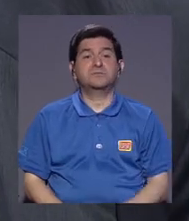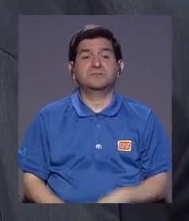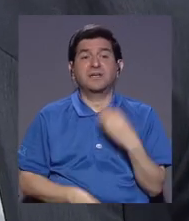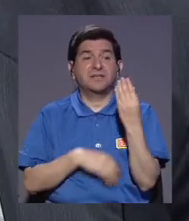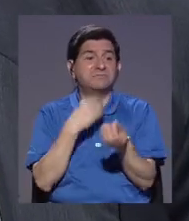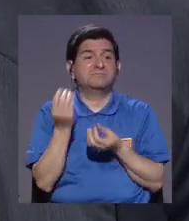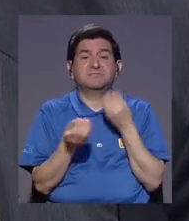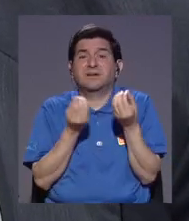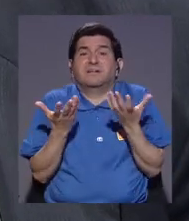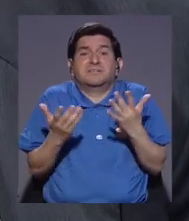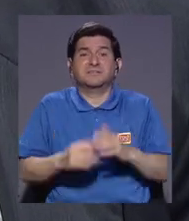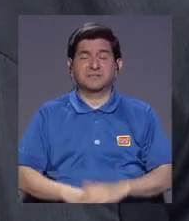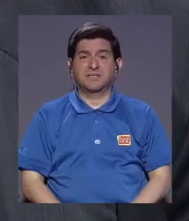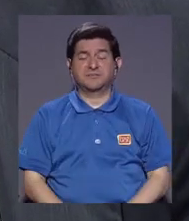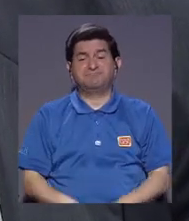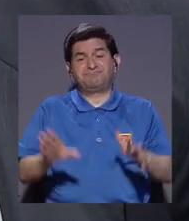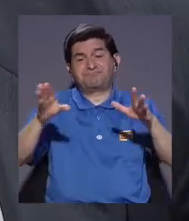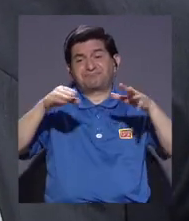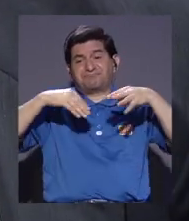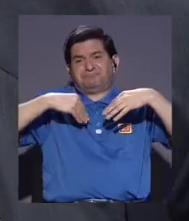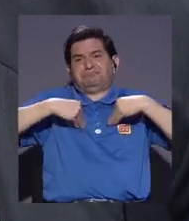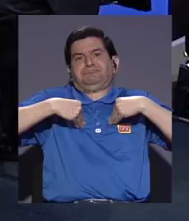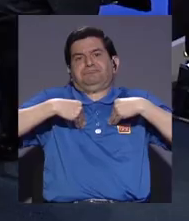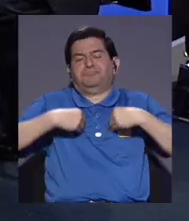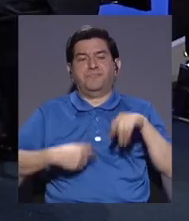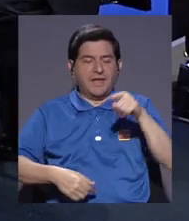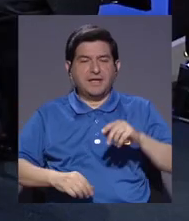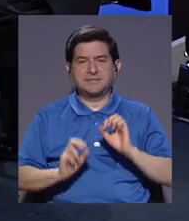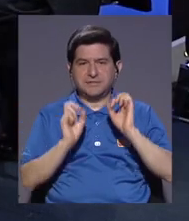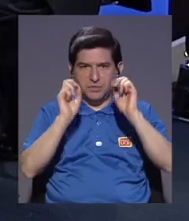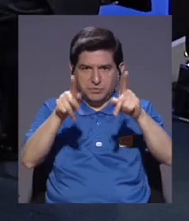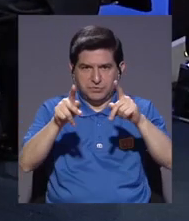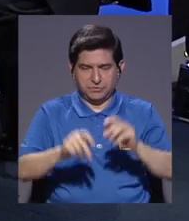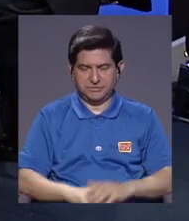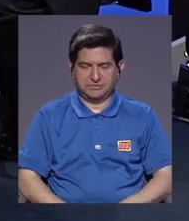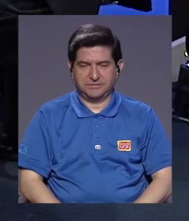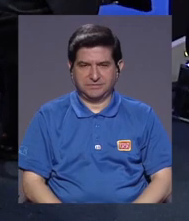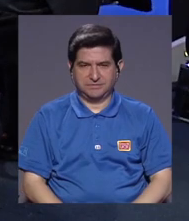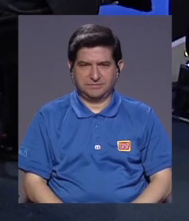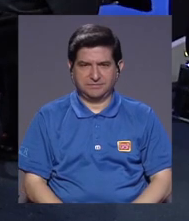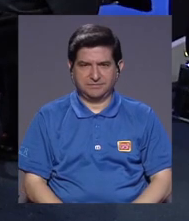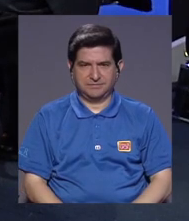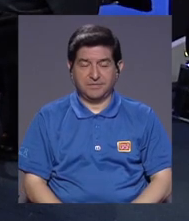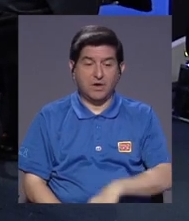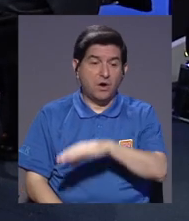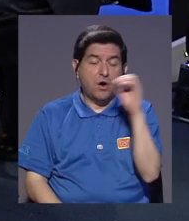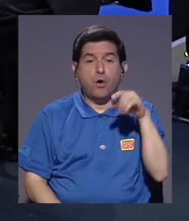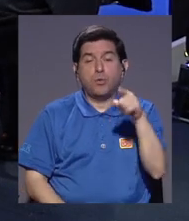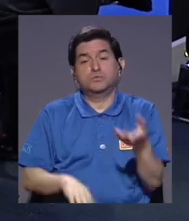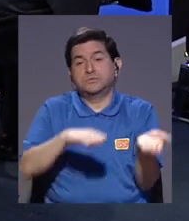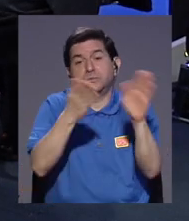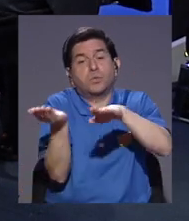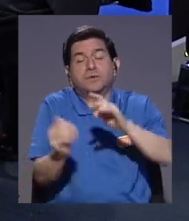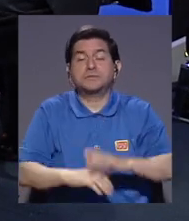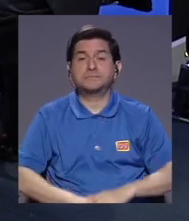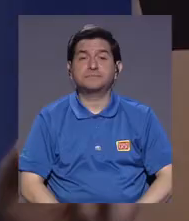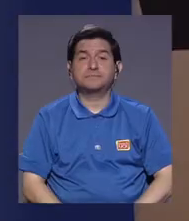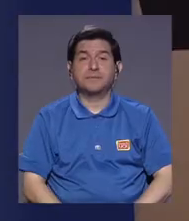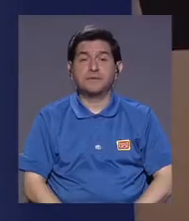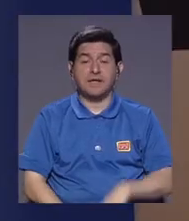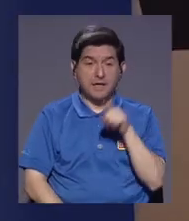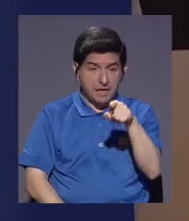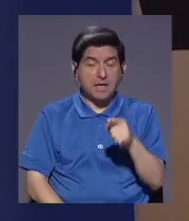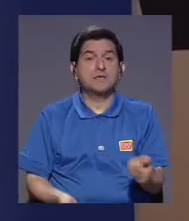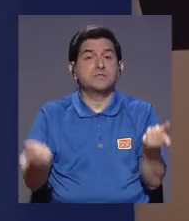a usted no le queda más alternativa que aceptar esa posibilidad o si no se muere vea